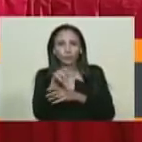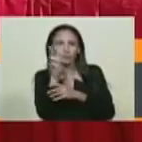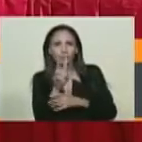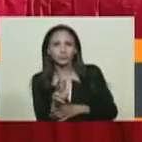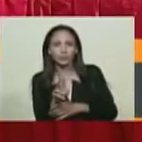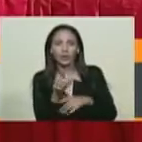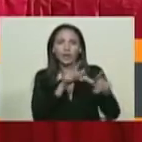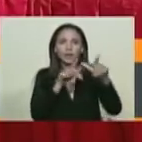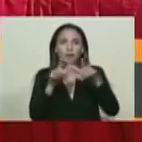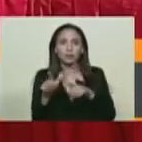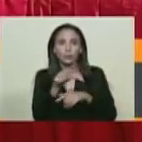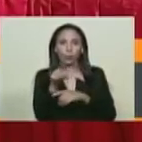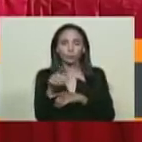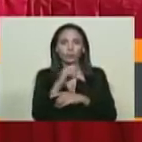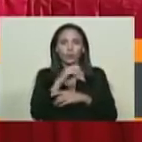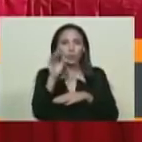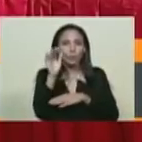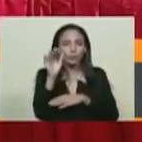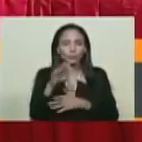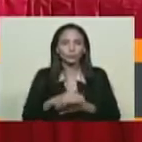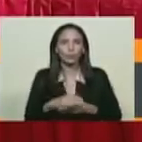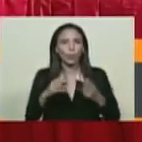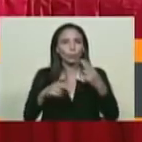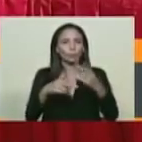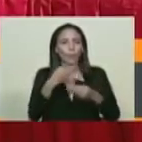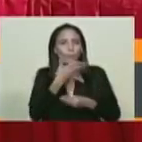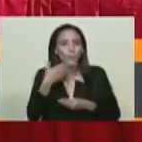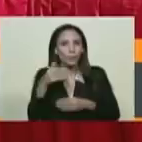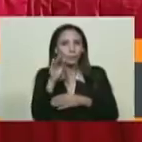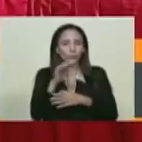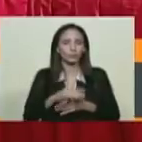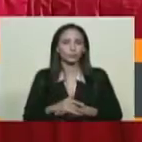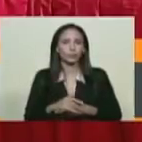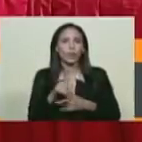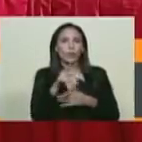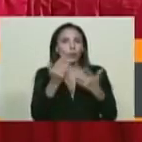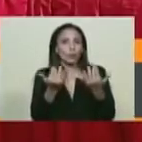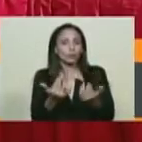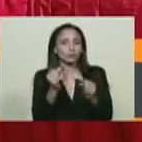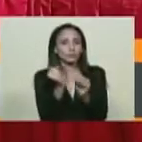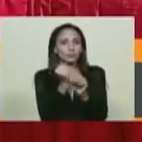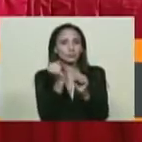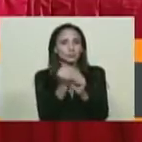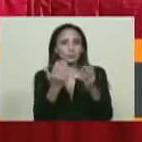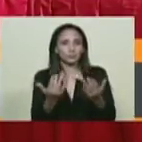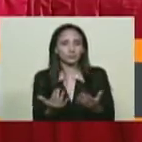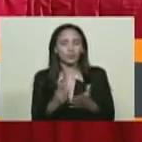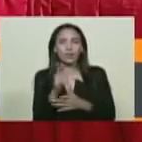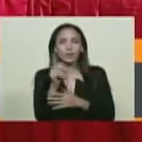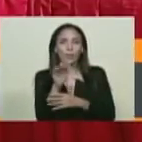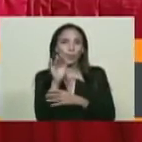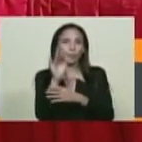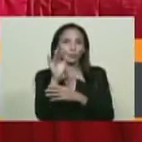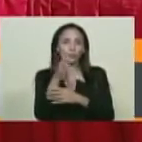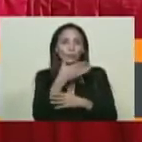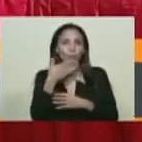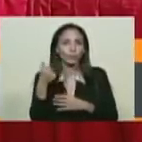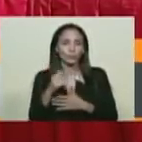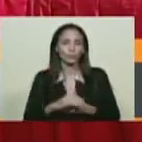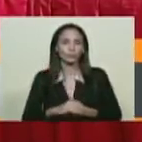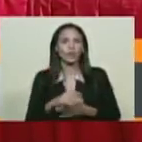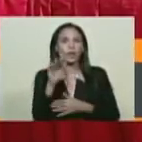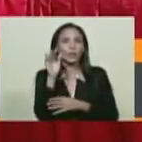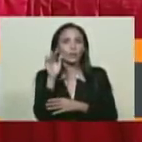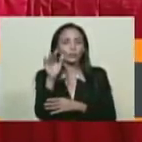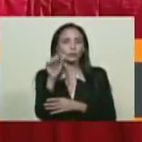Ya son los protagonistas de la historia de Venezuela. Y son los dueños del presente y son la garantía del futuro. El